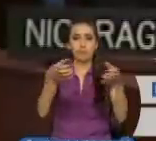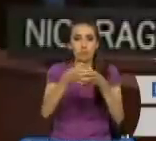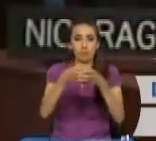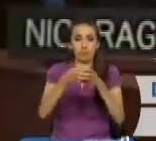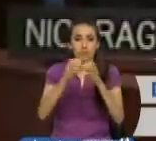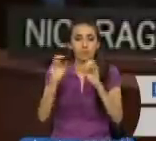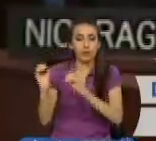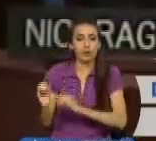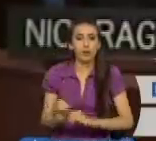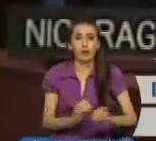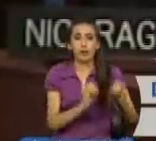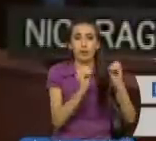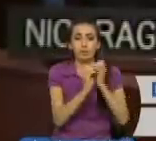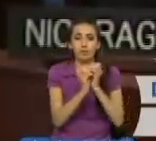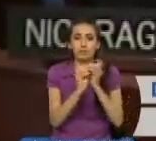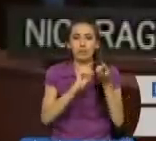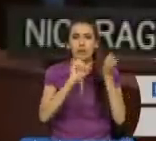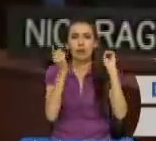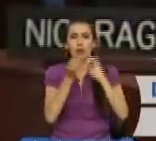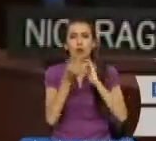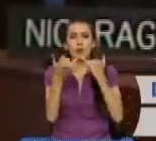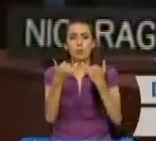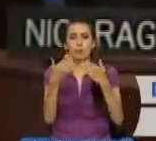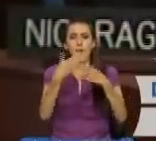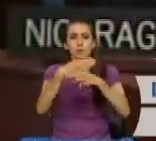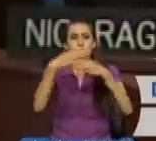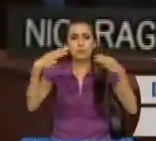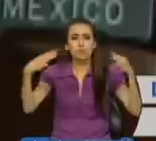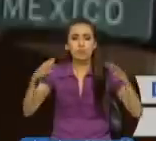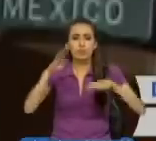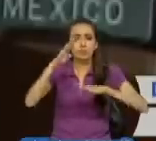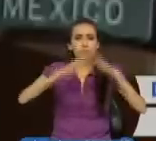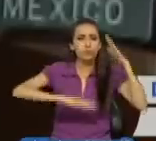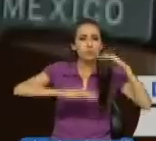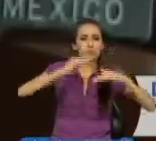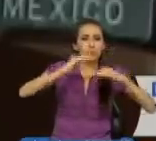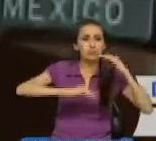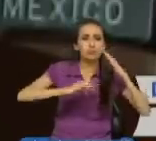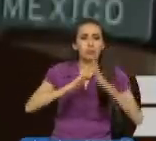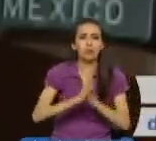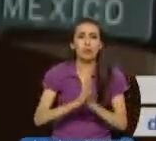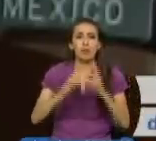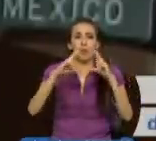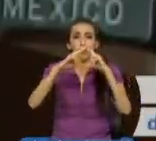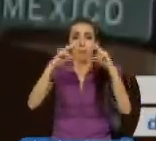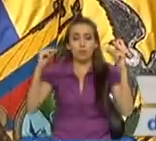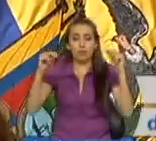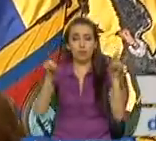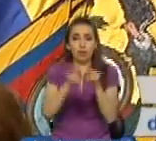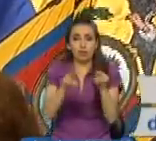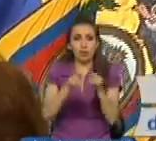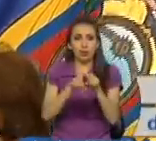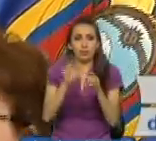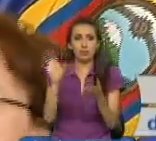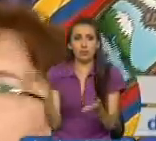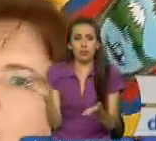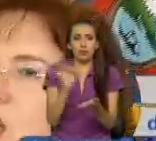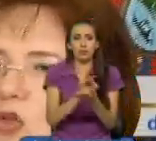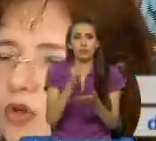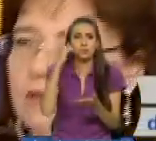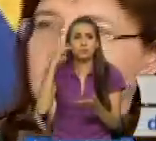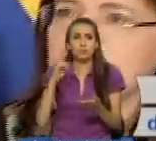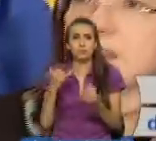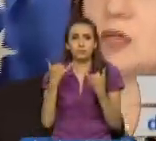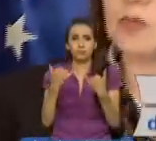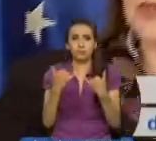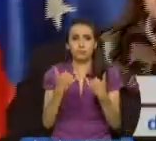organización y convertirlo en un aparato para desestabilizar lo dicho por Nicaragua es la misma posición que tiene la representante diplomática de Venezuela